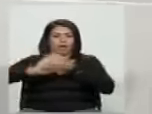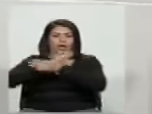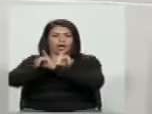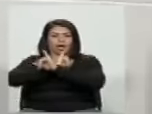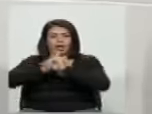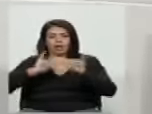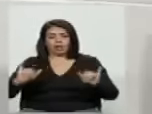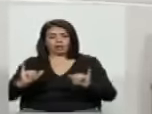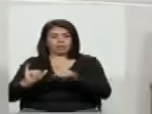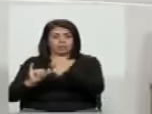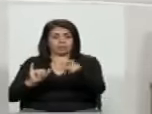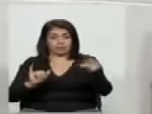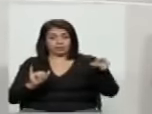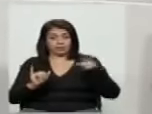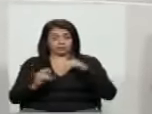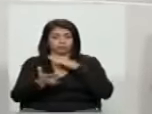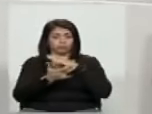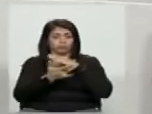el tecnofeudalismo.